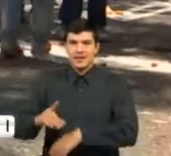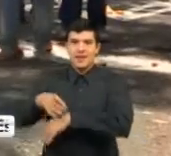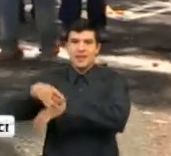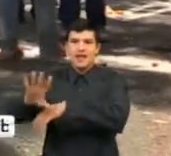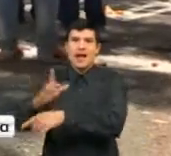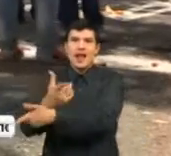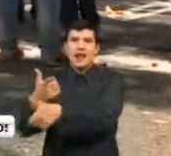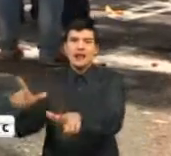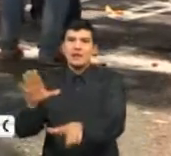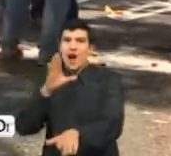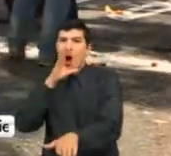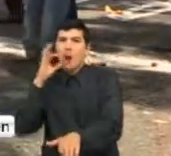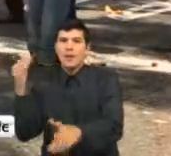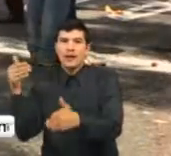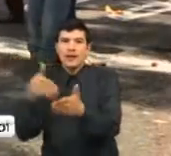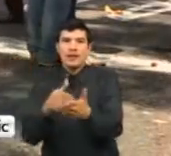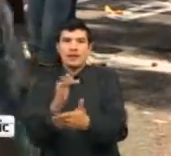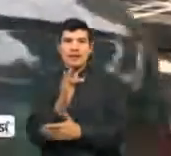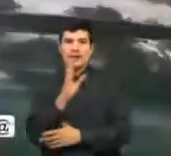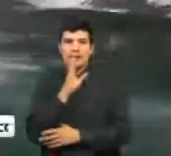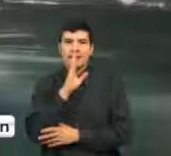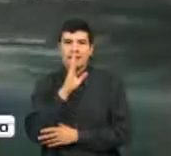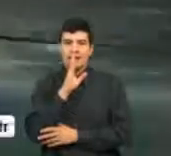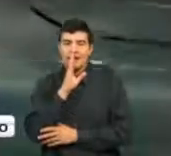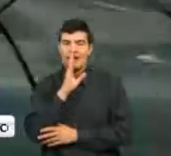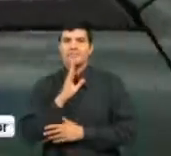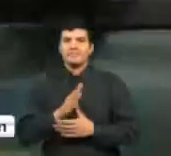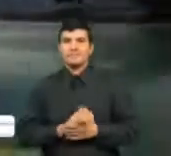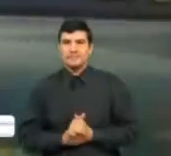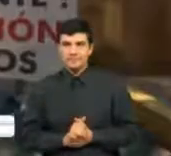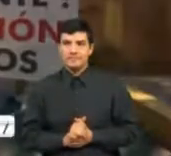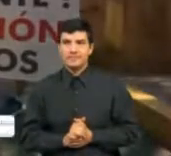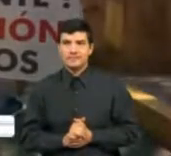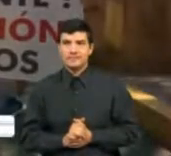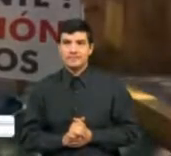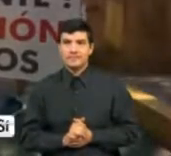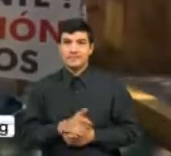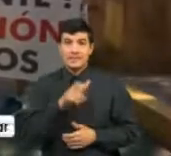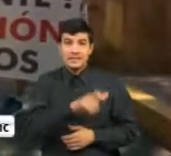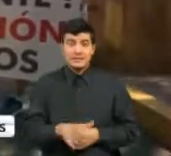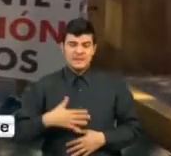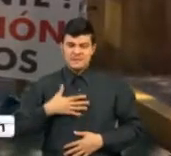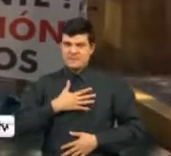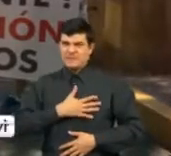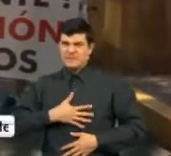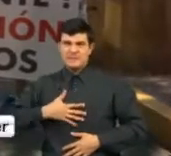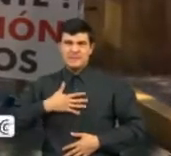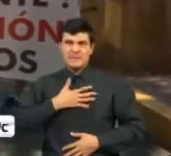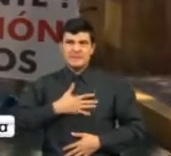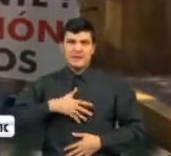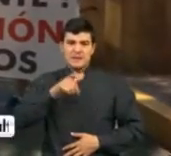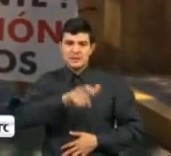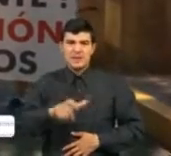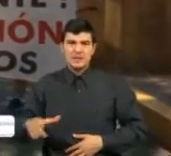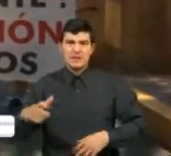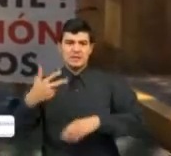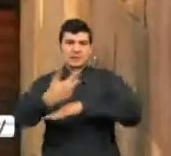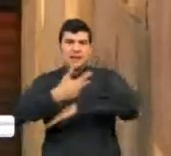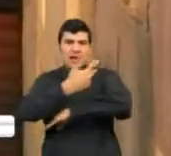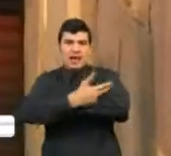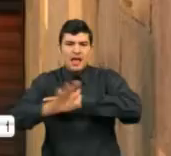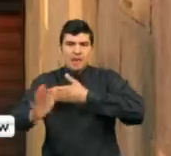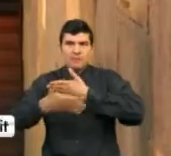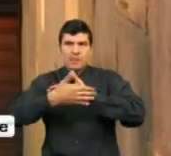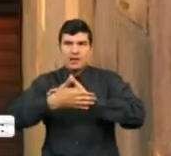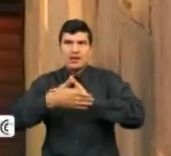placa al accionante de la mencionada acción de tutela. Las reacciones no se hicieron esperar. Los propietarios de parqueaderos cerraron sus